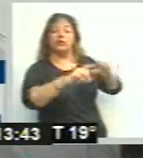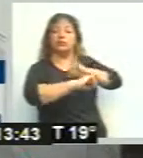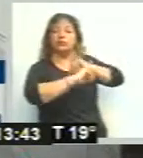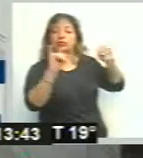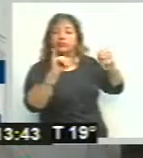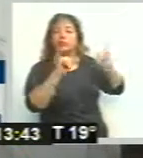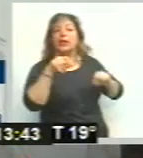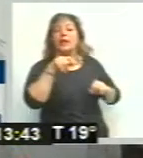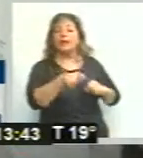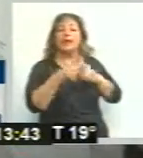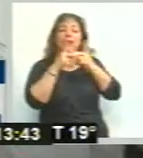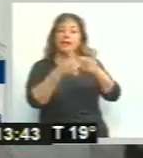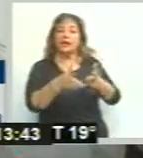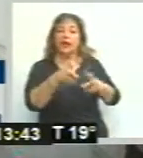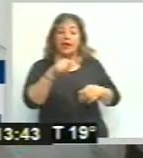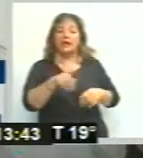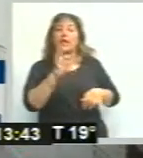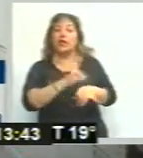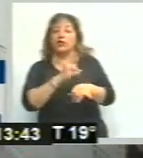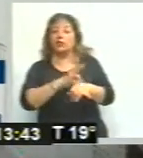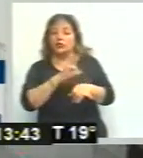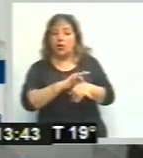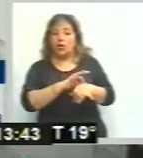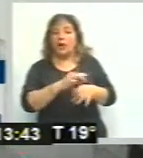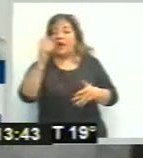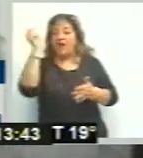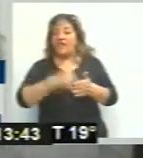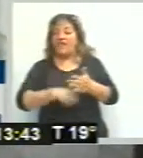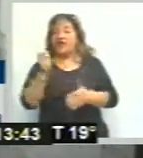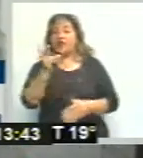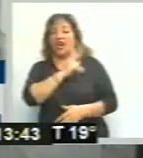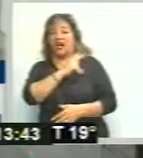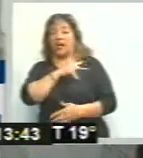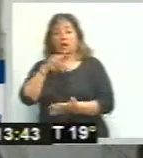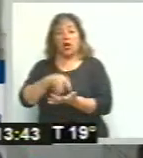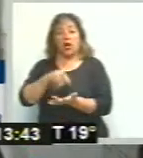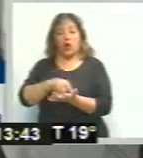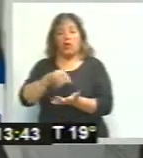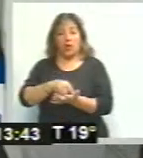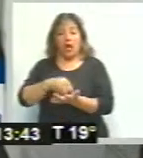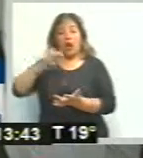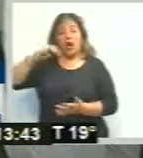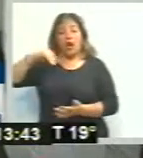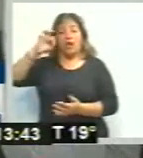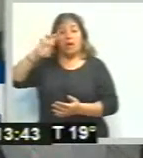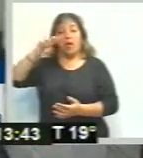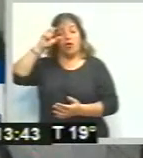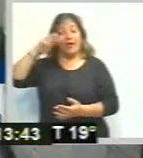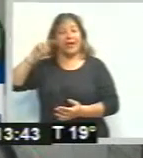esta disponibilidad de la doctora, que la firma el gerente del hospital, el doctor Carlos Moreno, queda